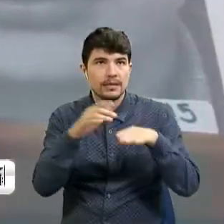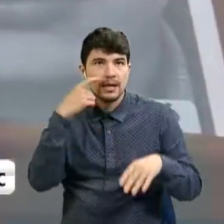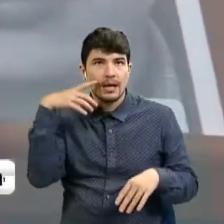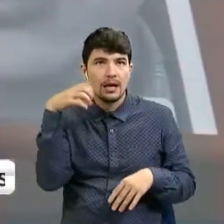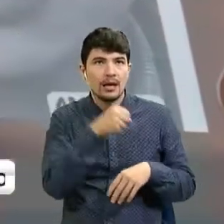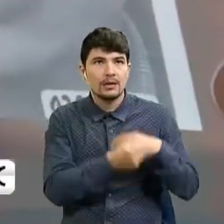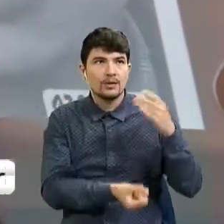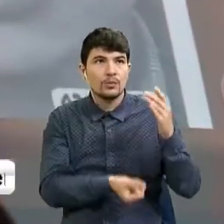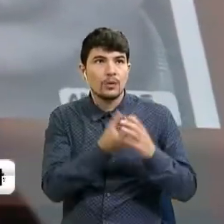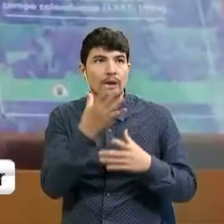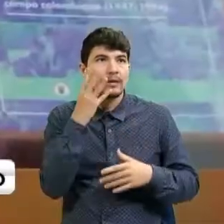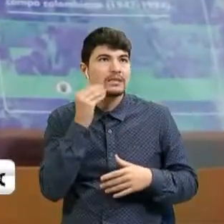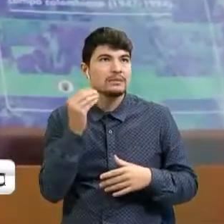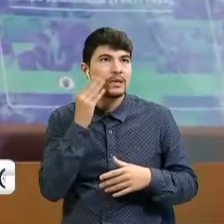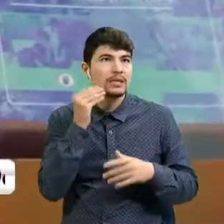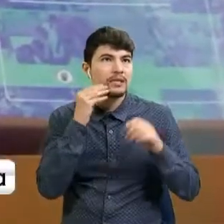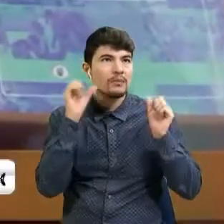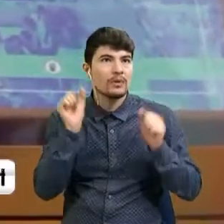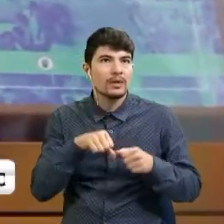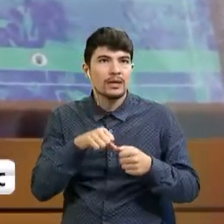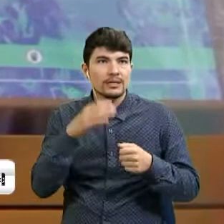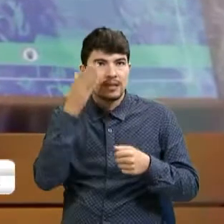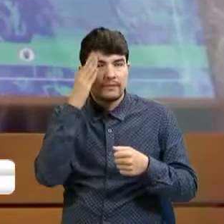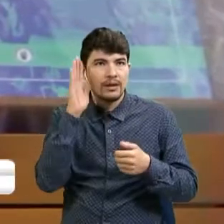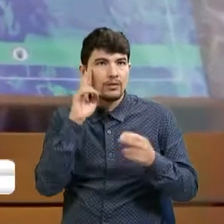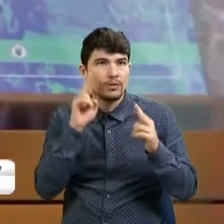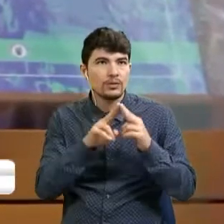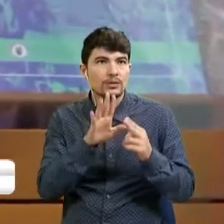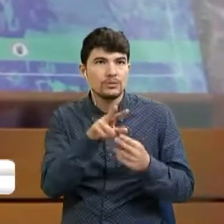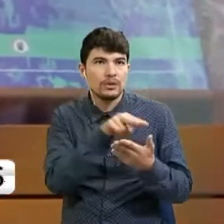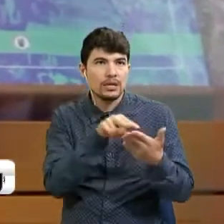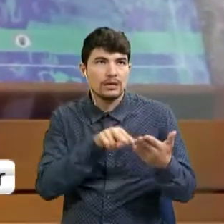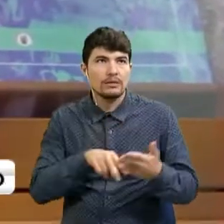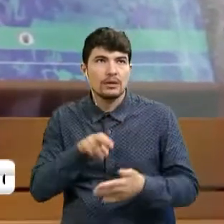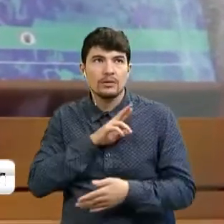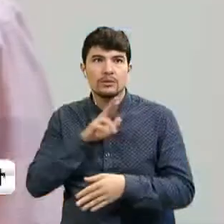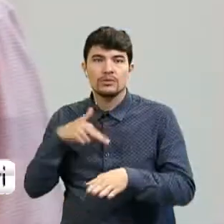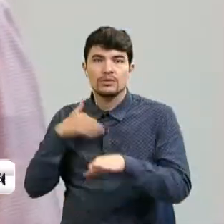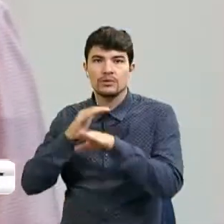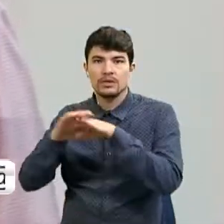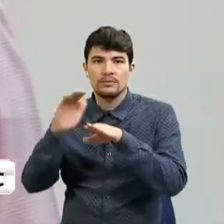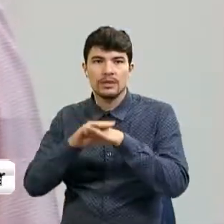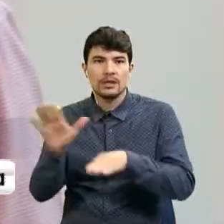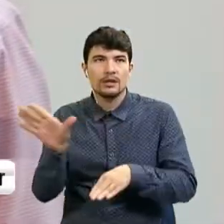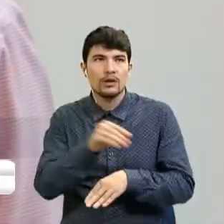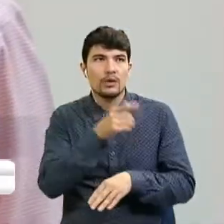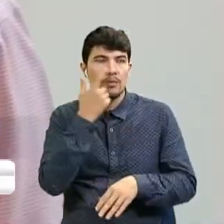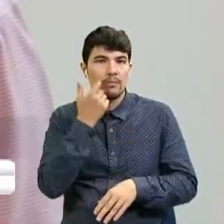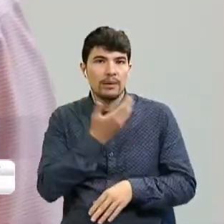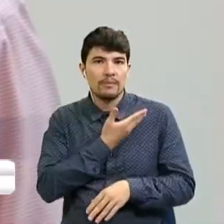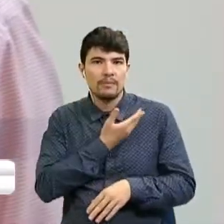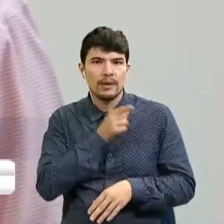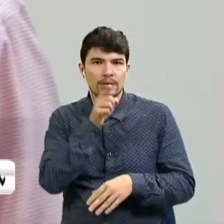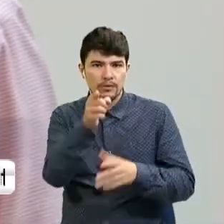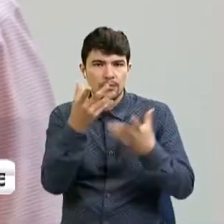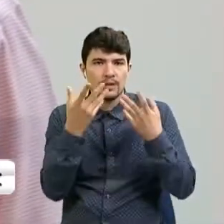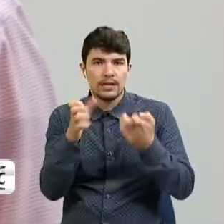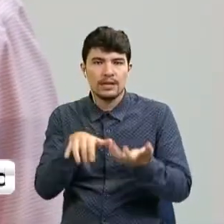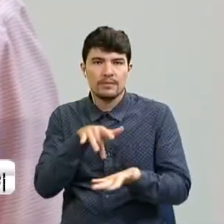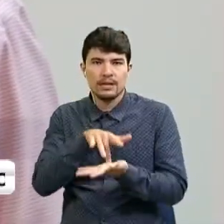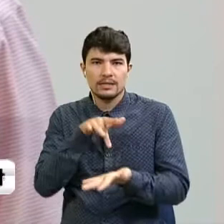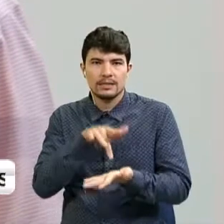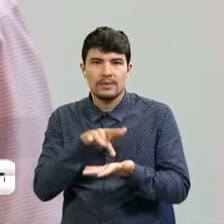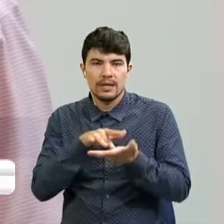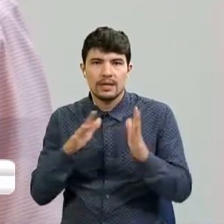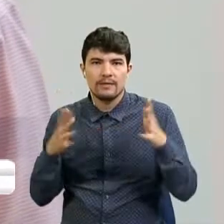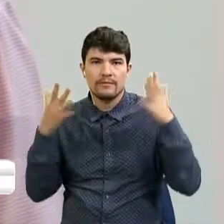nuevas experiencias para vivir a través de los libros. Invitamos a todos los padres de familia que deseen participar en el evento de